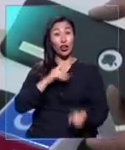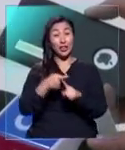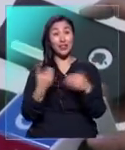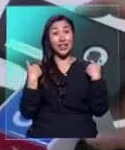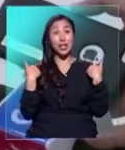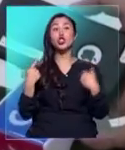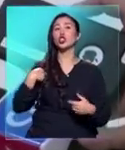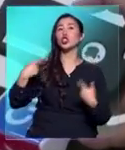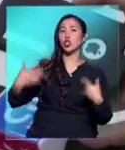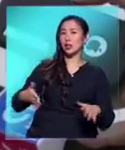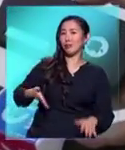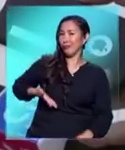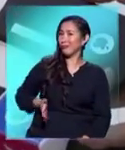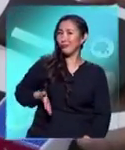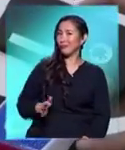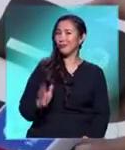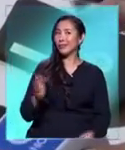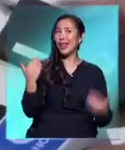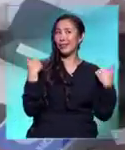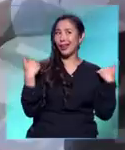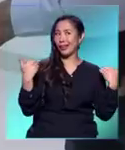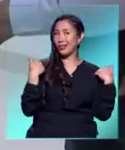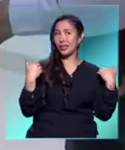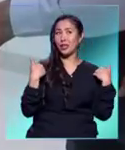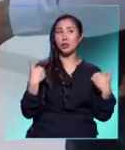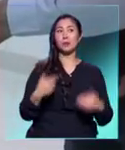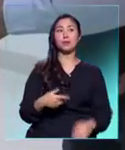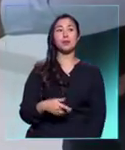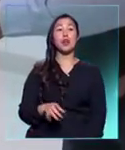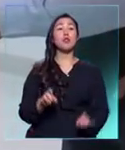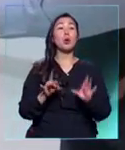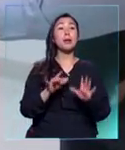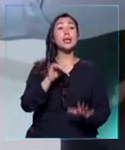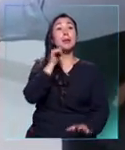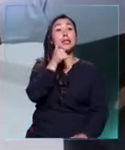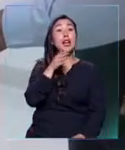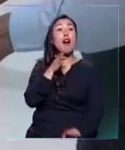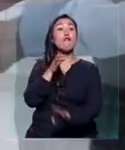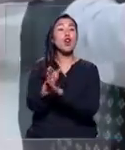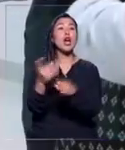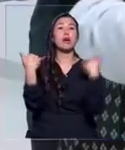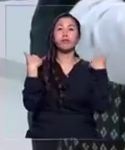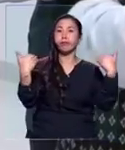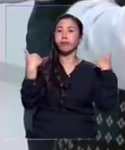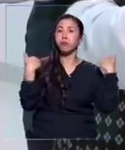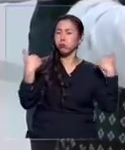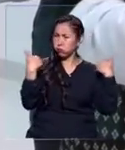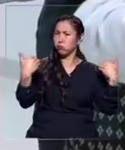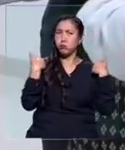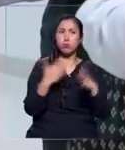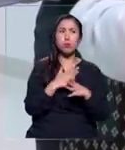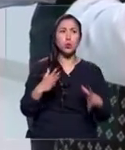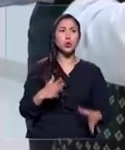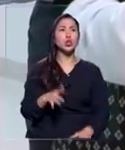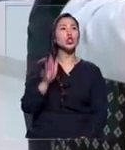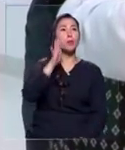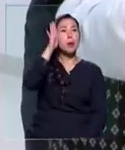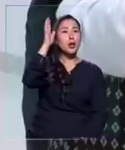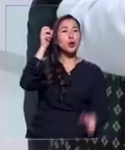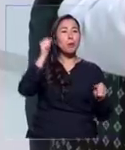yo estoy permanentemente entrenando. Justamente mañana voy al gimnasio y entreno duro. Quiero poder estar arriba